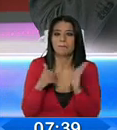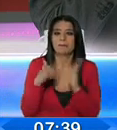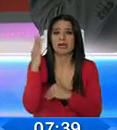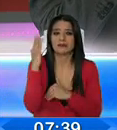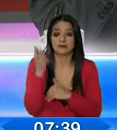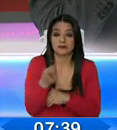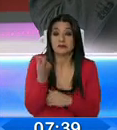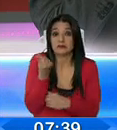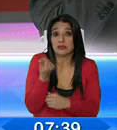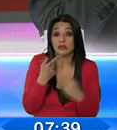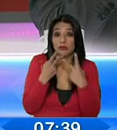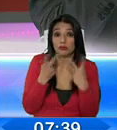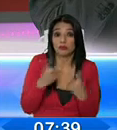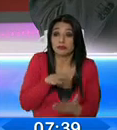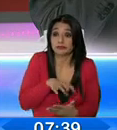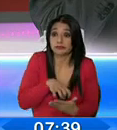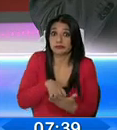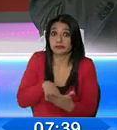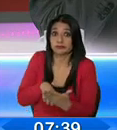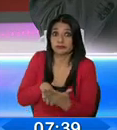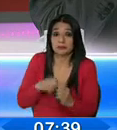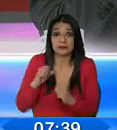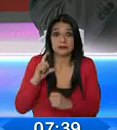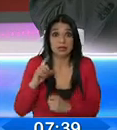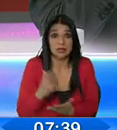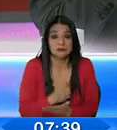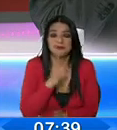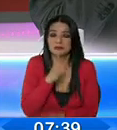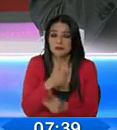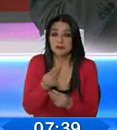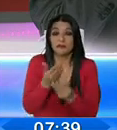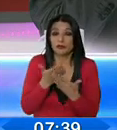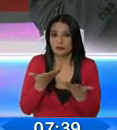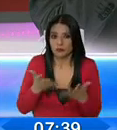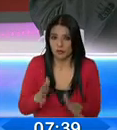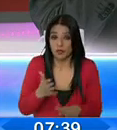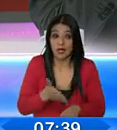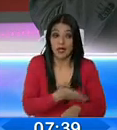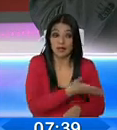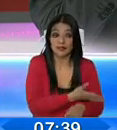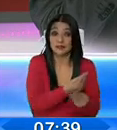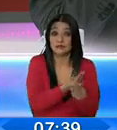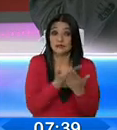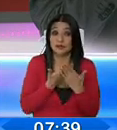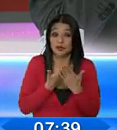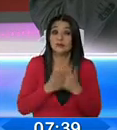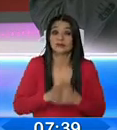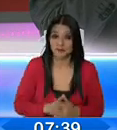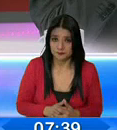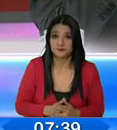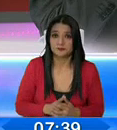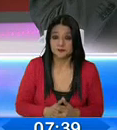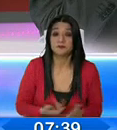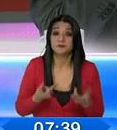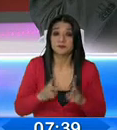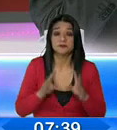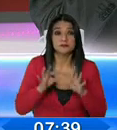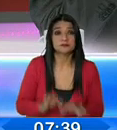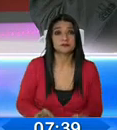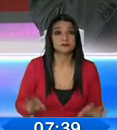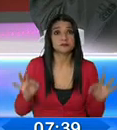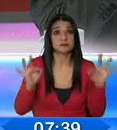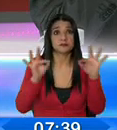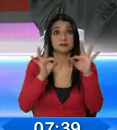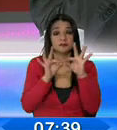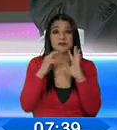recursos públicos, la inexistencia de ese informe. Increíble. Y ese informe estaba además ligado a un elemento muy importante, que era